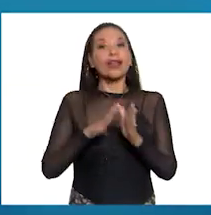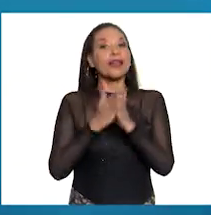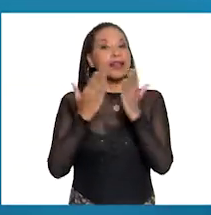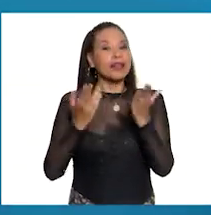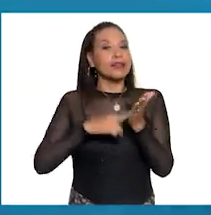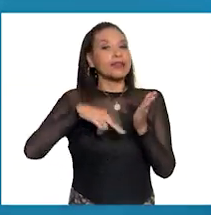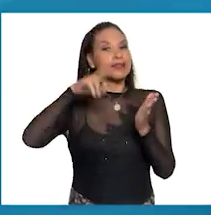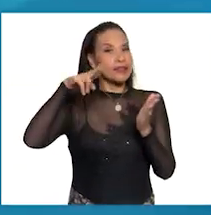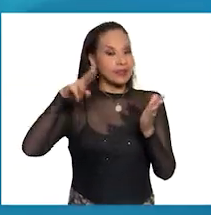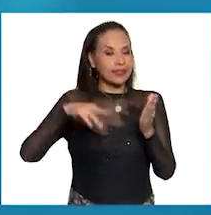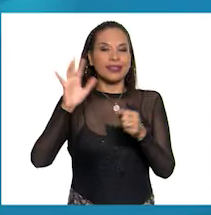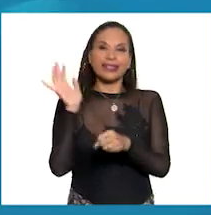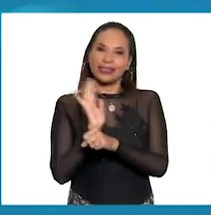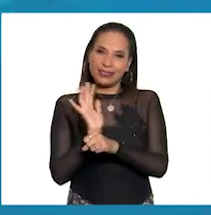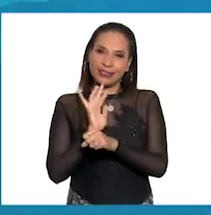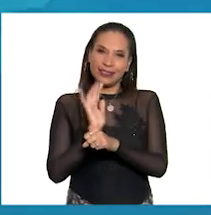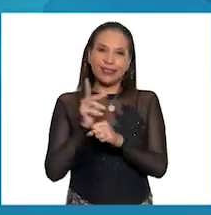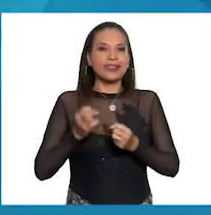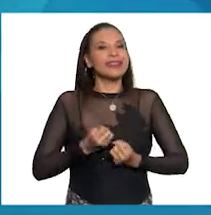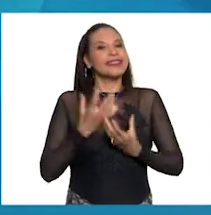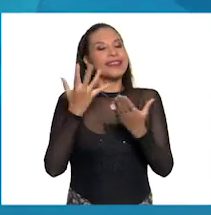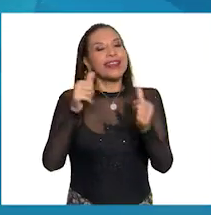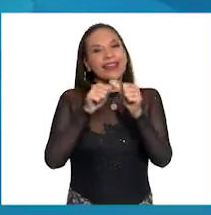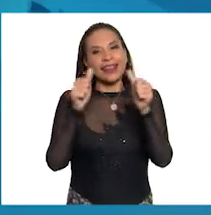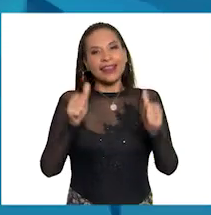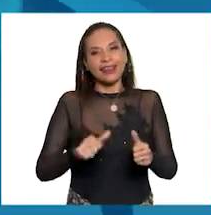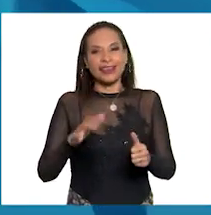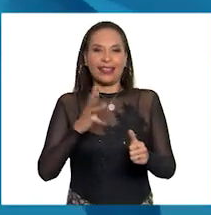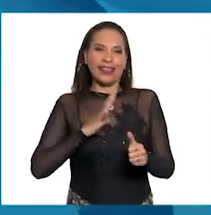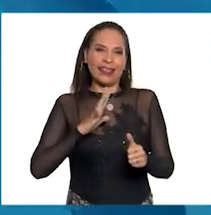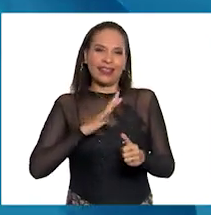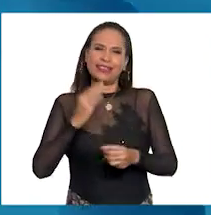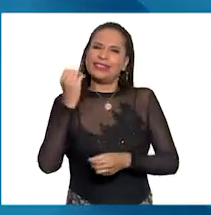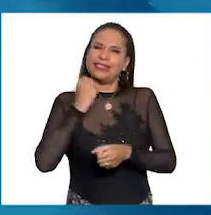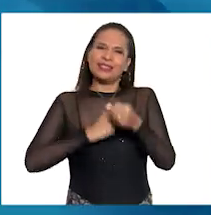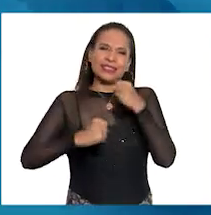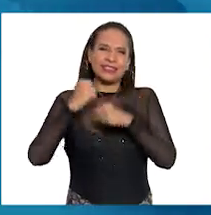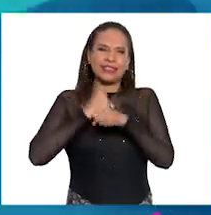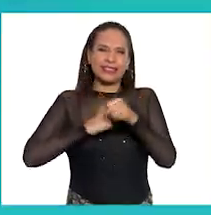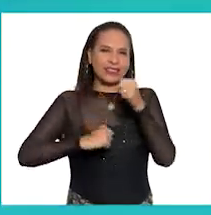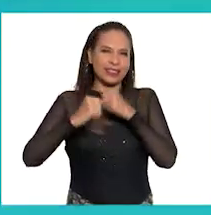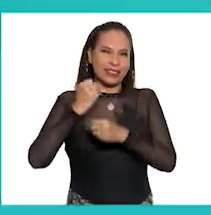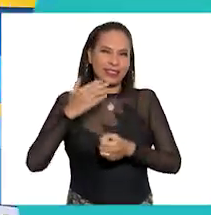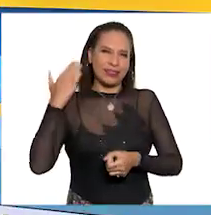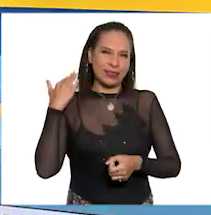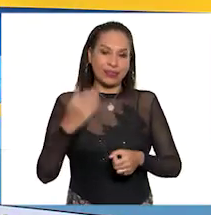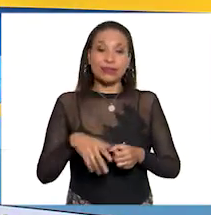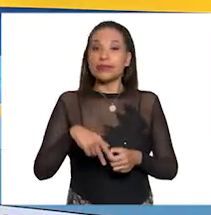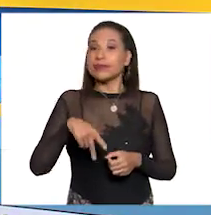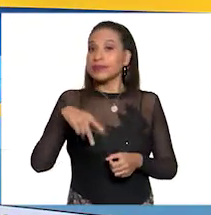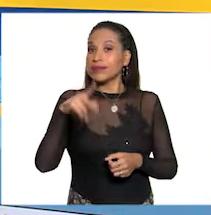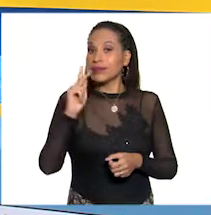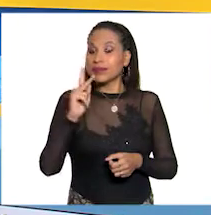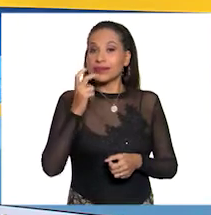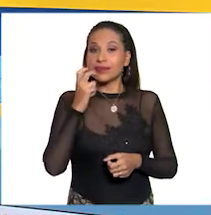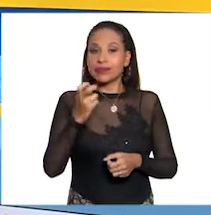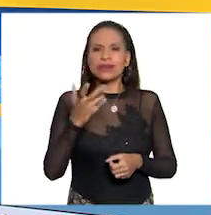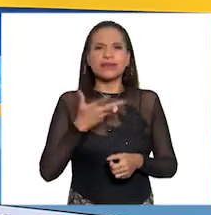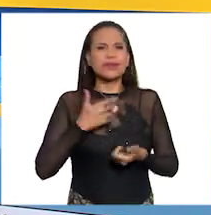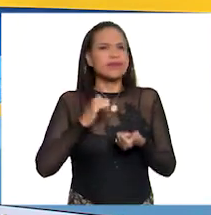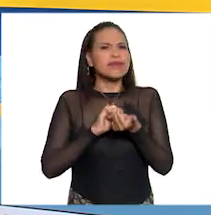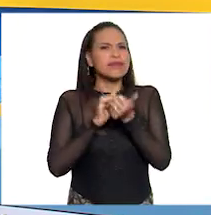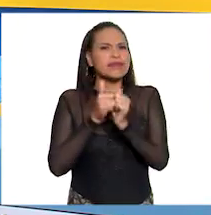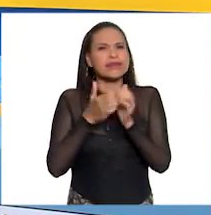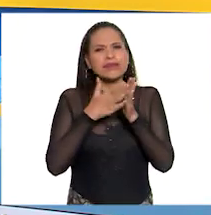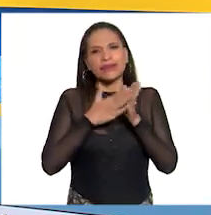la pintura y el cine son expresiones artísticas que han existido desde hace mucho tiempo, pero estas se transformaron